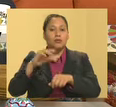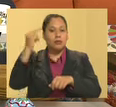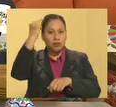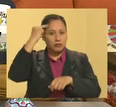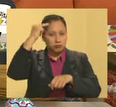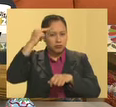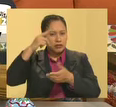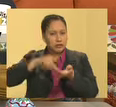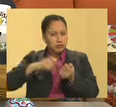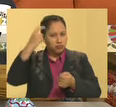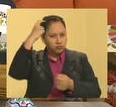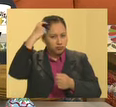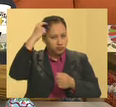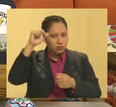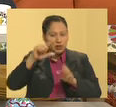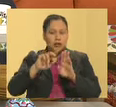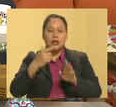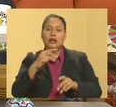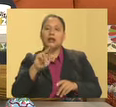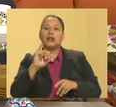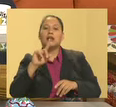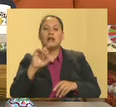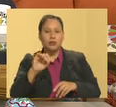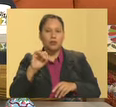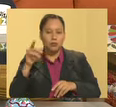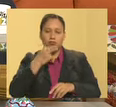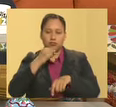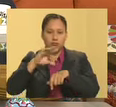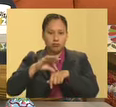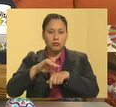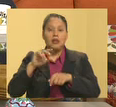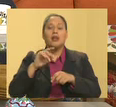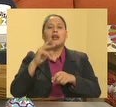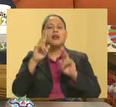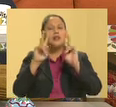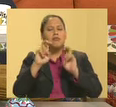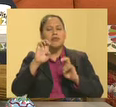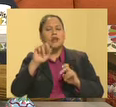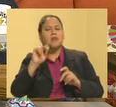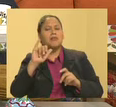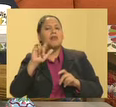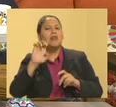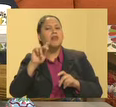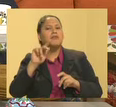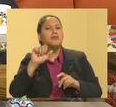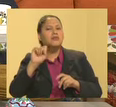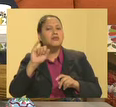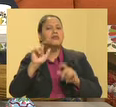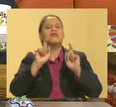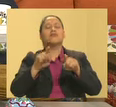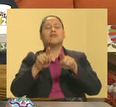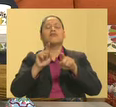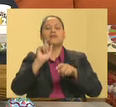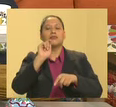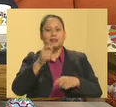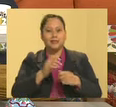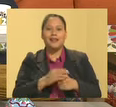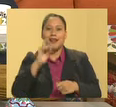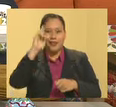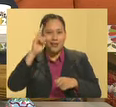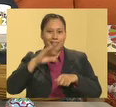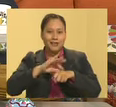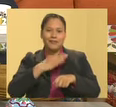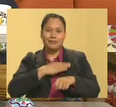neurólogo Guido Gunter, que nos va a hablar de la epilepsia, que es. Muy buenos días, doctor. Doctor, buenos días. Hola, muy buenos